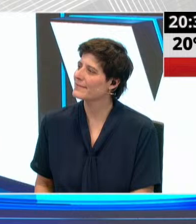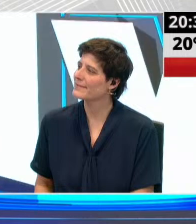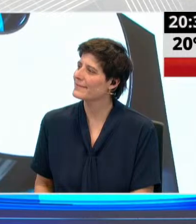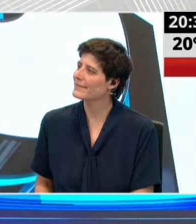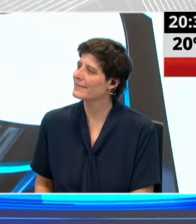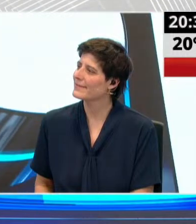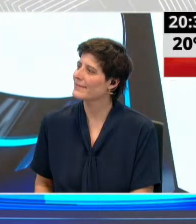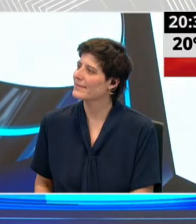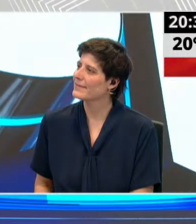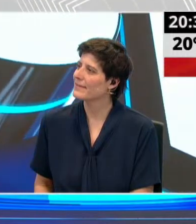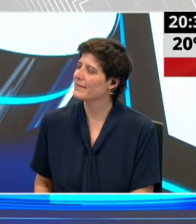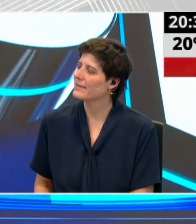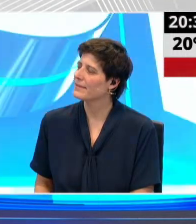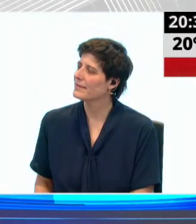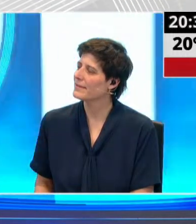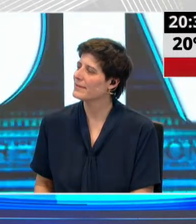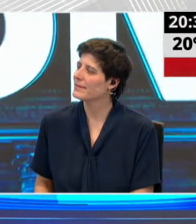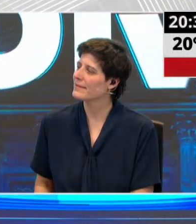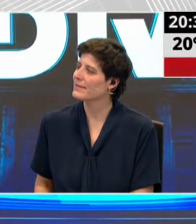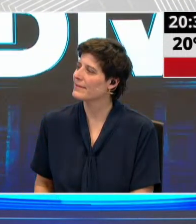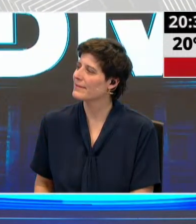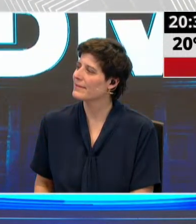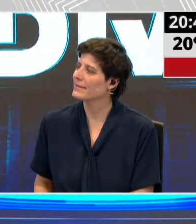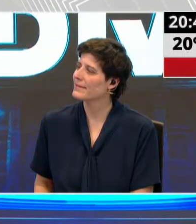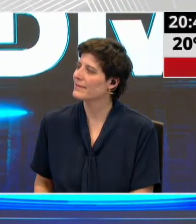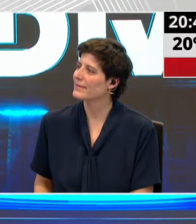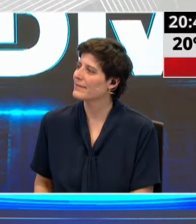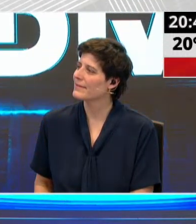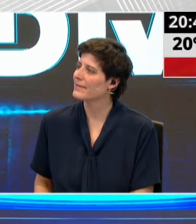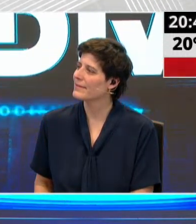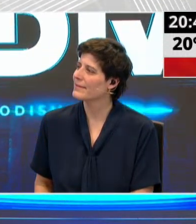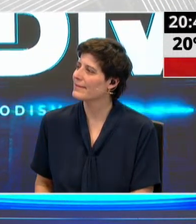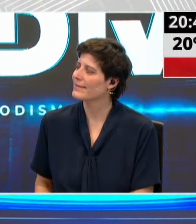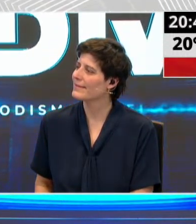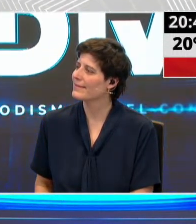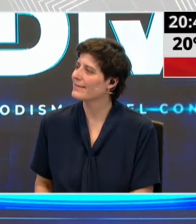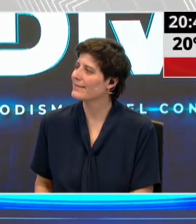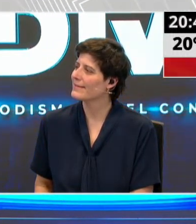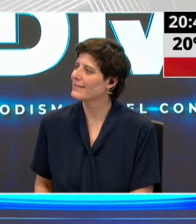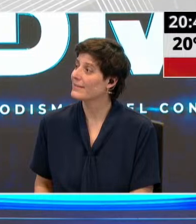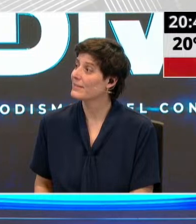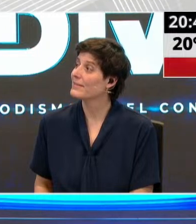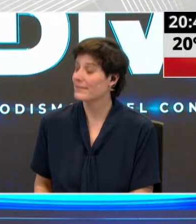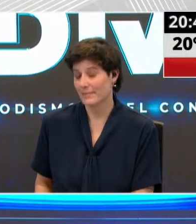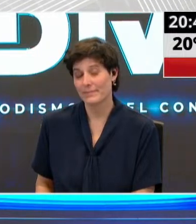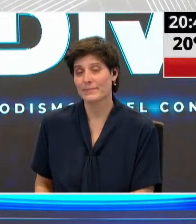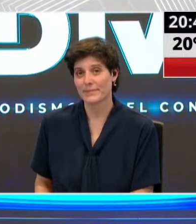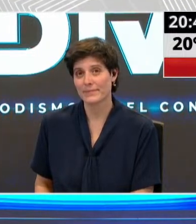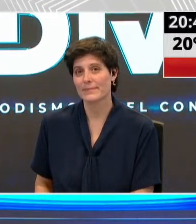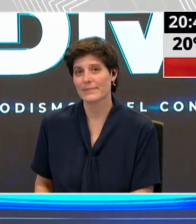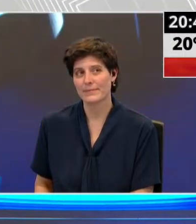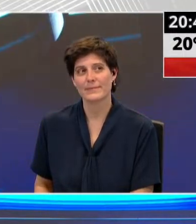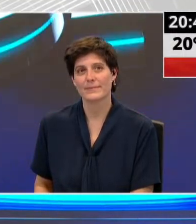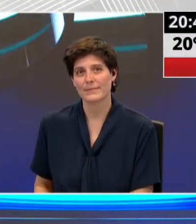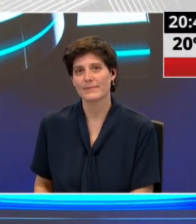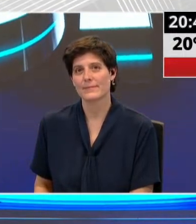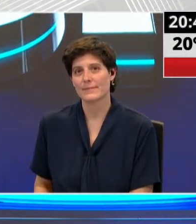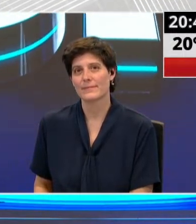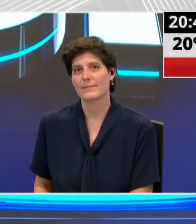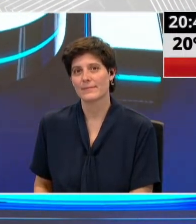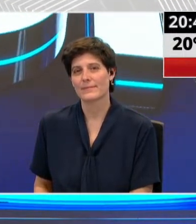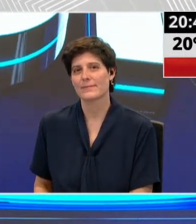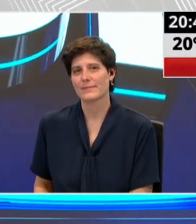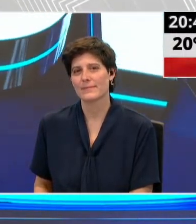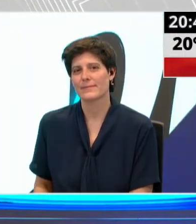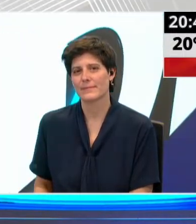de la legislatura porteña. Bueno, Álvaro González fue durante casi 8 años titular de la Comisión de